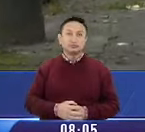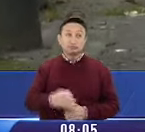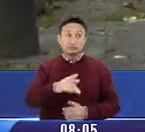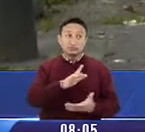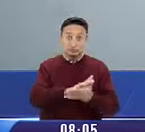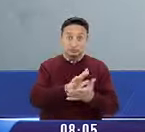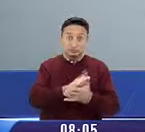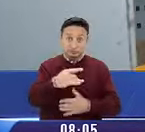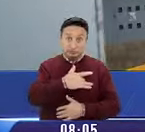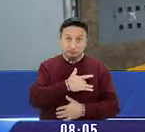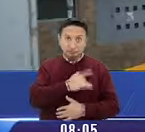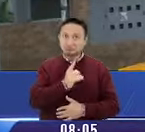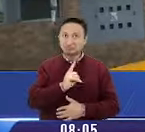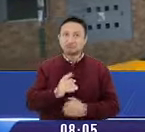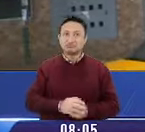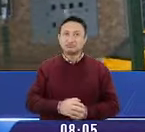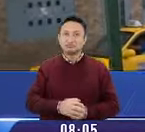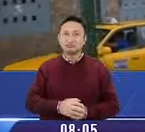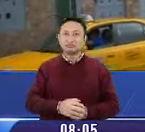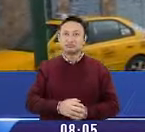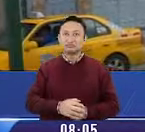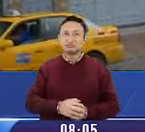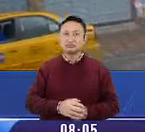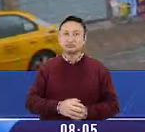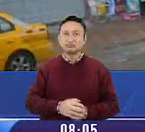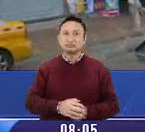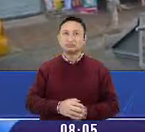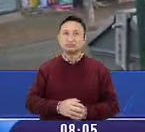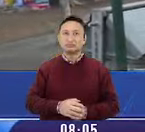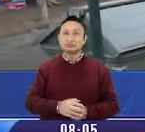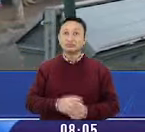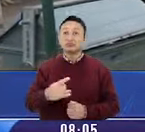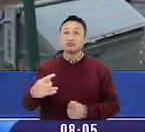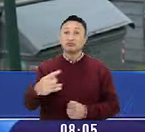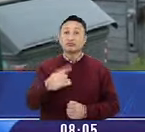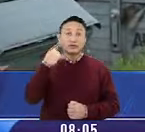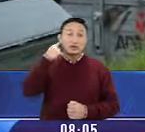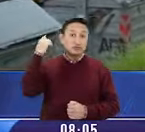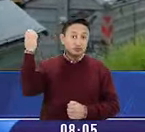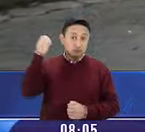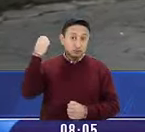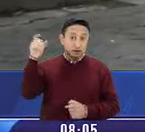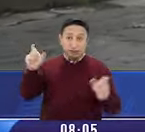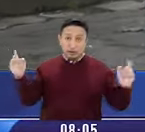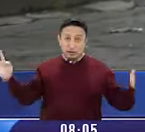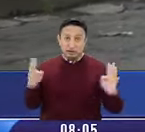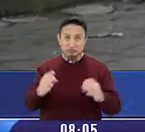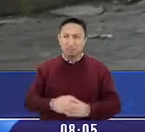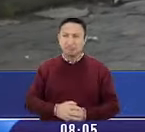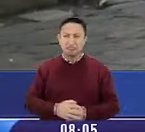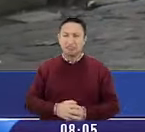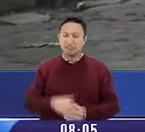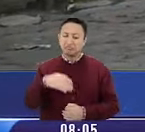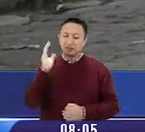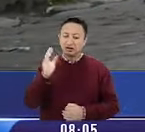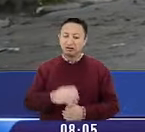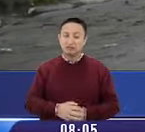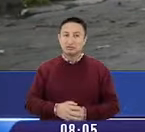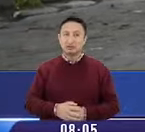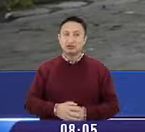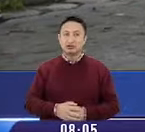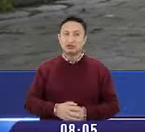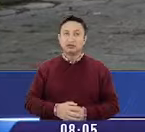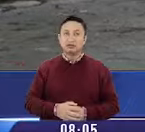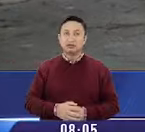tranquilo en el barrio y de Unión Popular solo ha quedado el nombre. De hecho, ni cuando suena la alarma comunitaria quieren salir. El miedo les ha ganado.